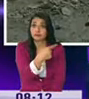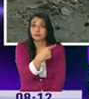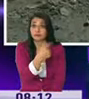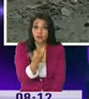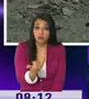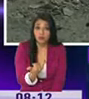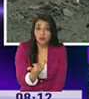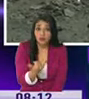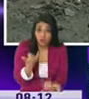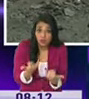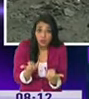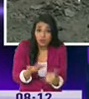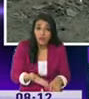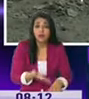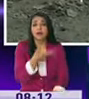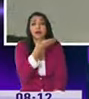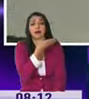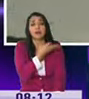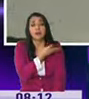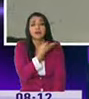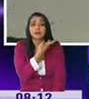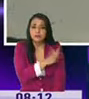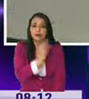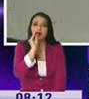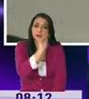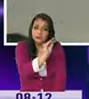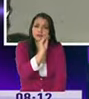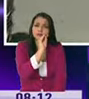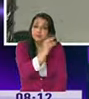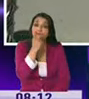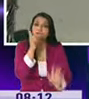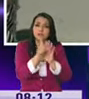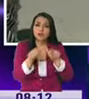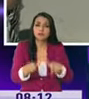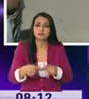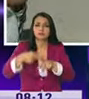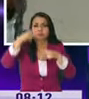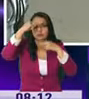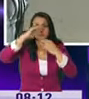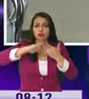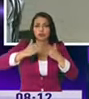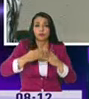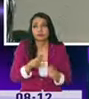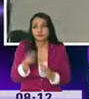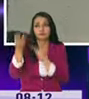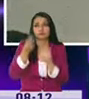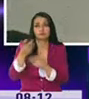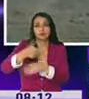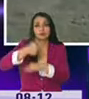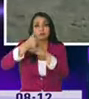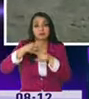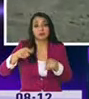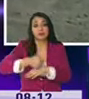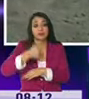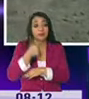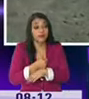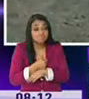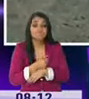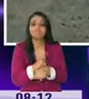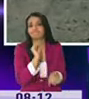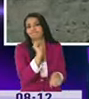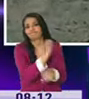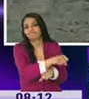ahora, nosotros lo hemos reportado muchísimas veces en el primer noticiero de la comunidad. Pero las autoridades parece que